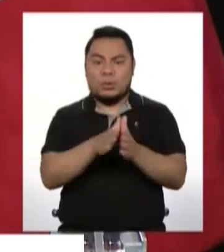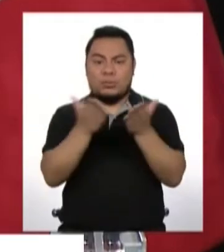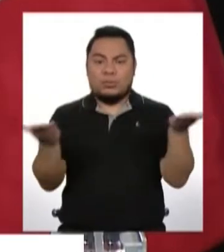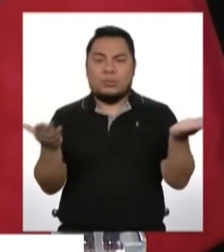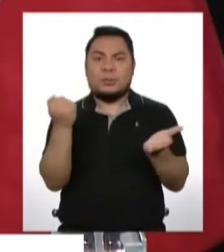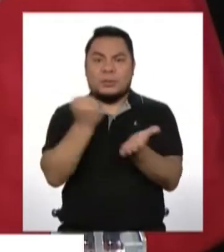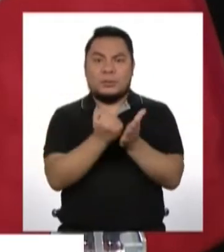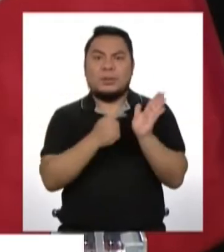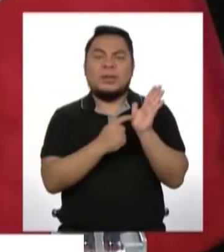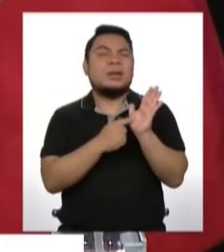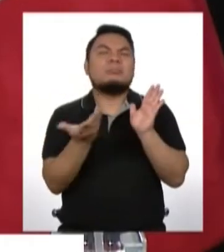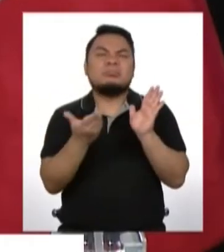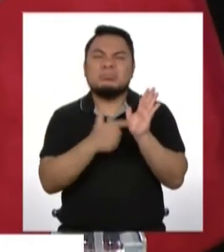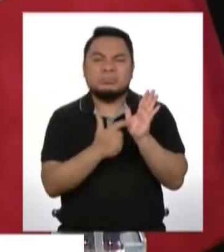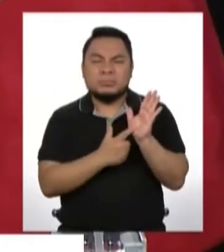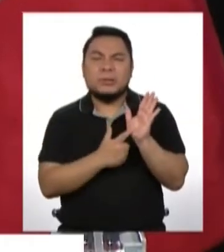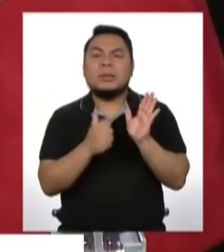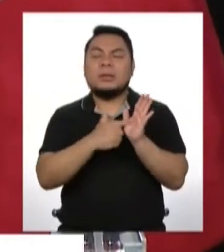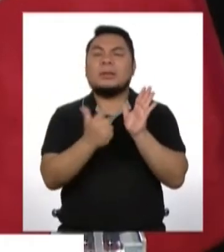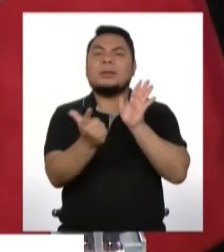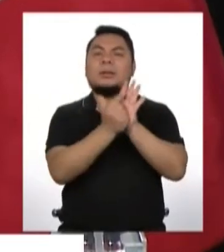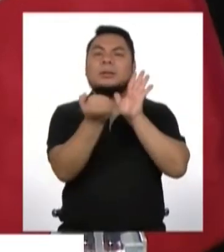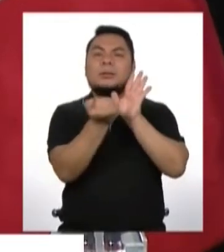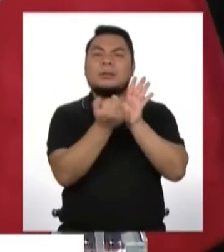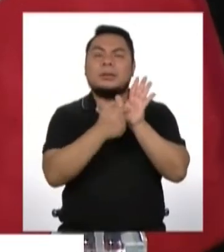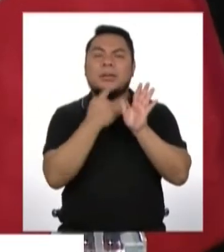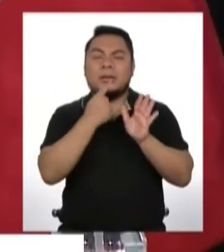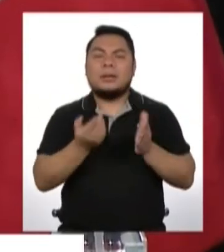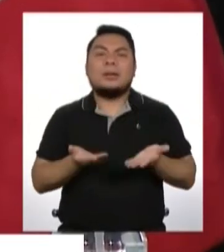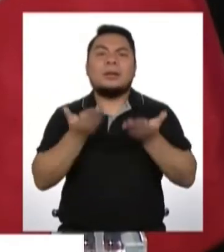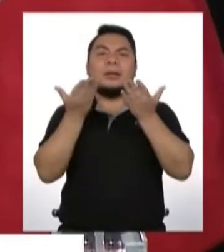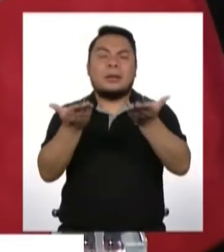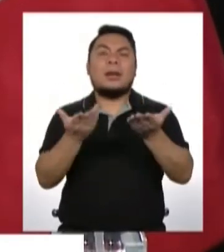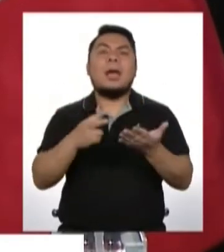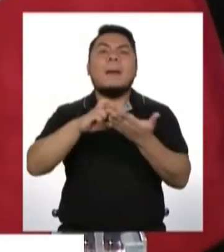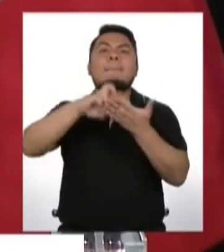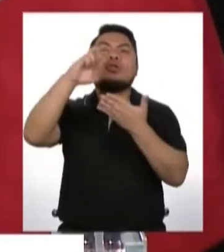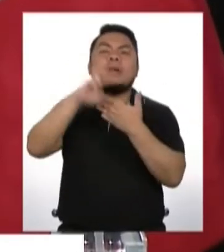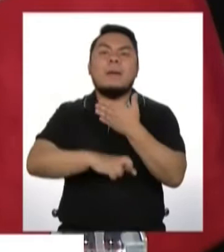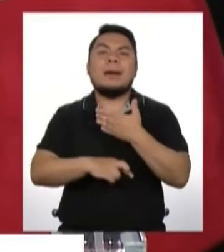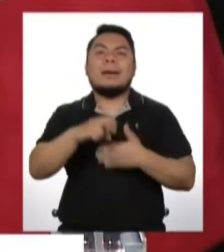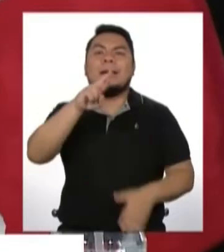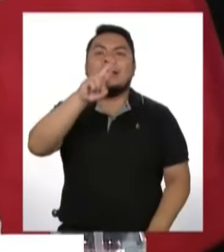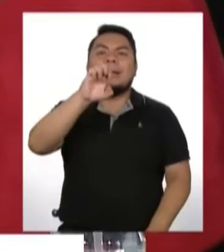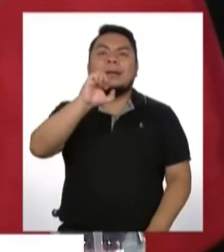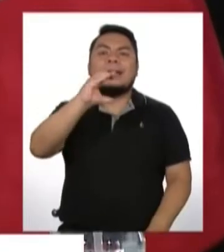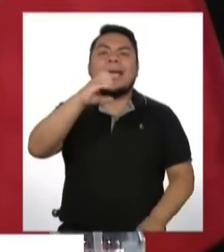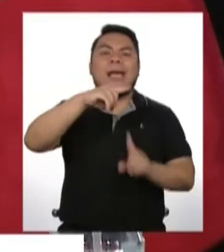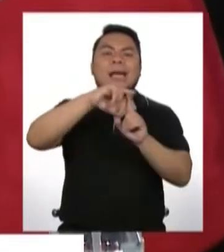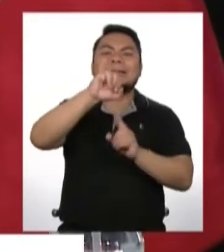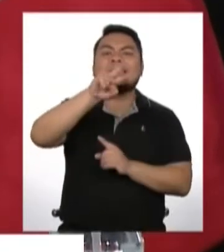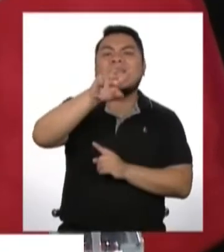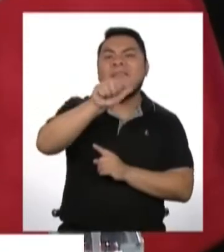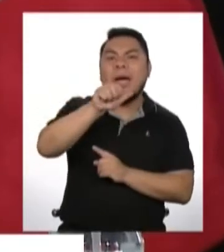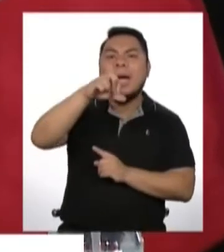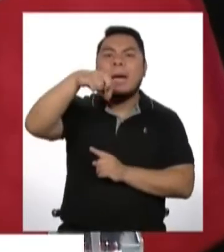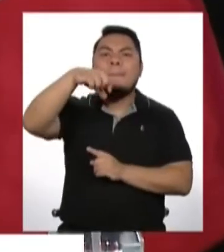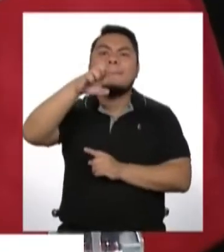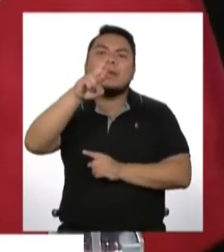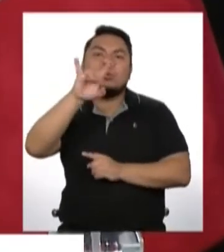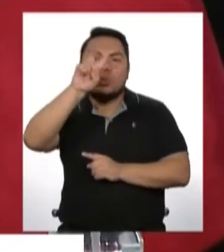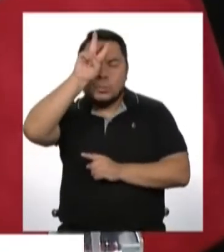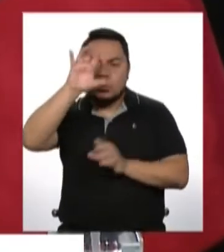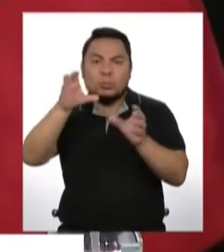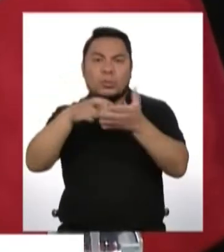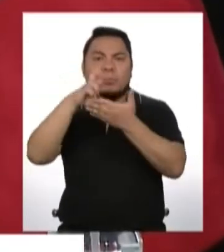¿Y de qué se trata? Es el decreto legislativo que crea el programa Reactiva Perú, para asegurar la continuidad en la